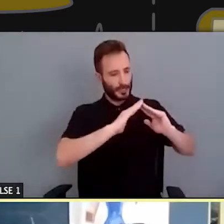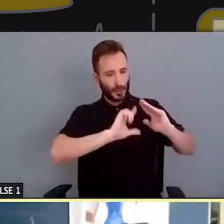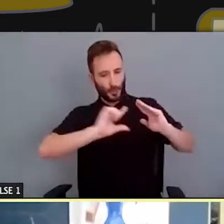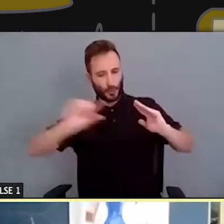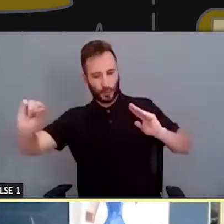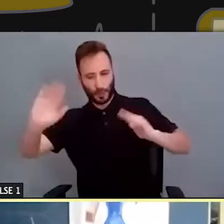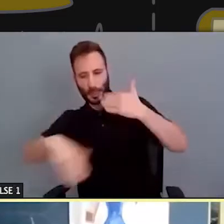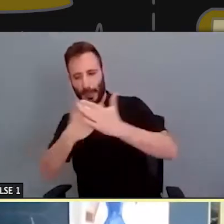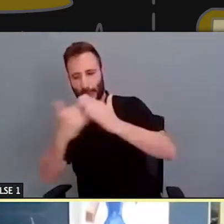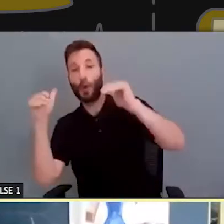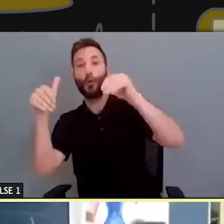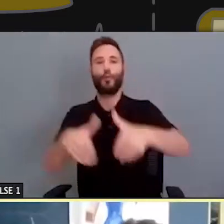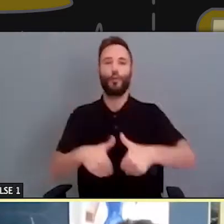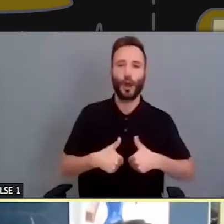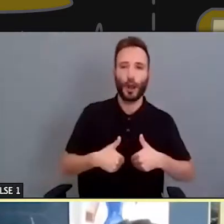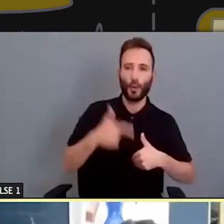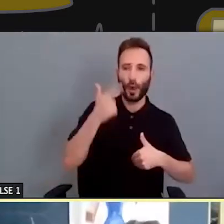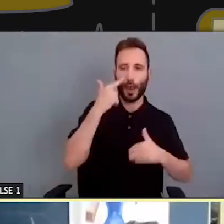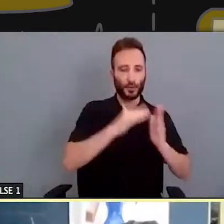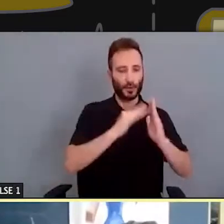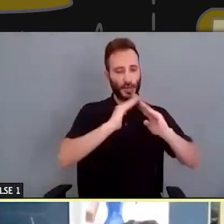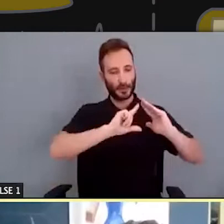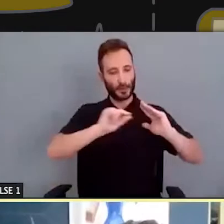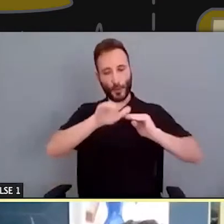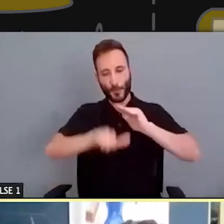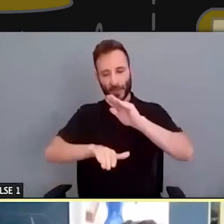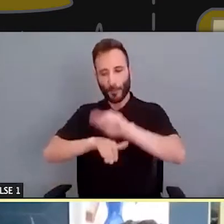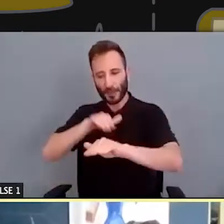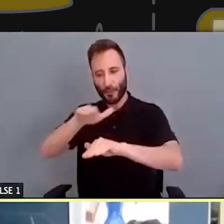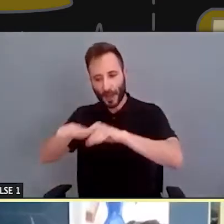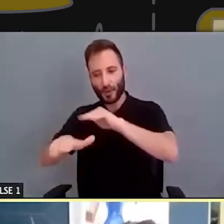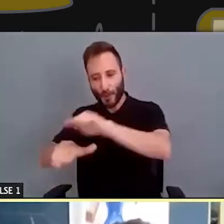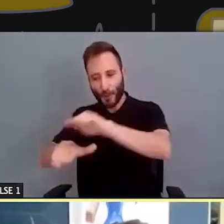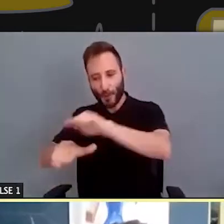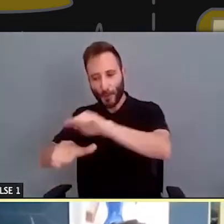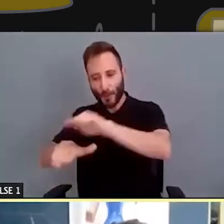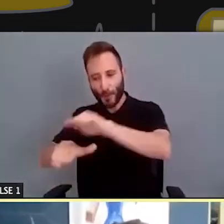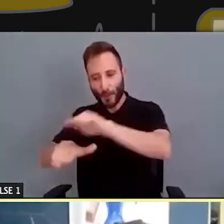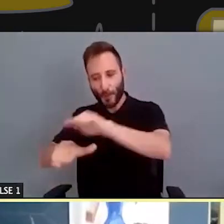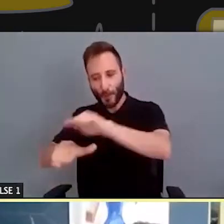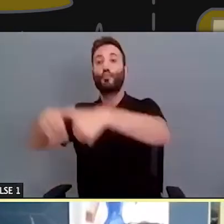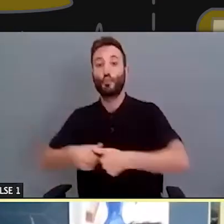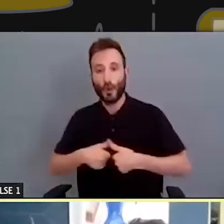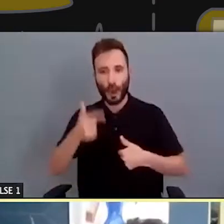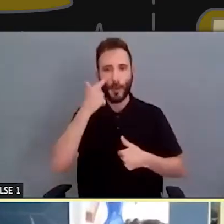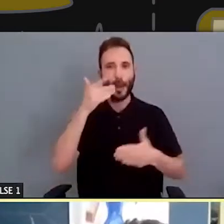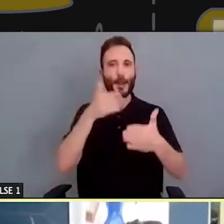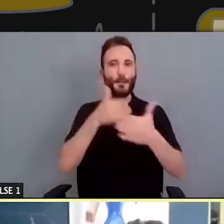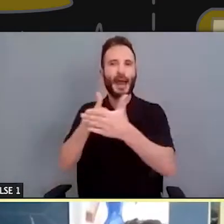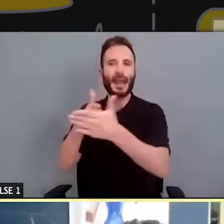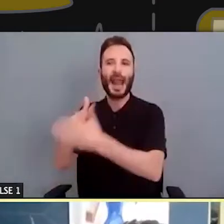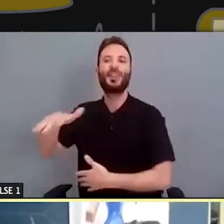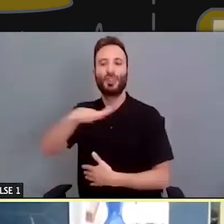seguridad, pues todos los pasos por los que voy a pasar, donde habrá nuevas barreras. Y algunas de